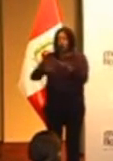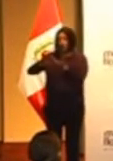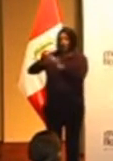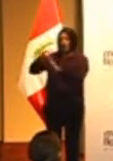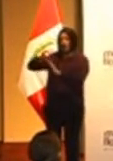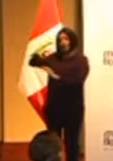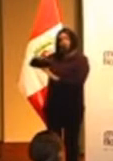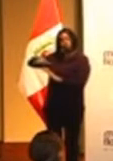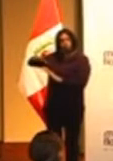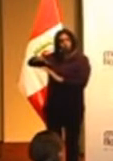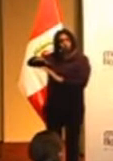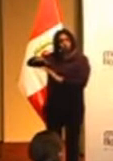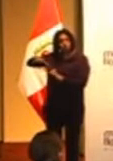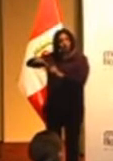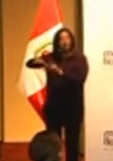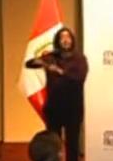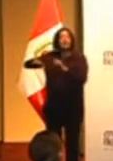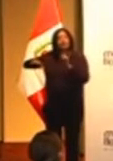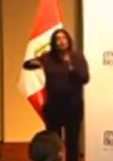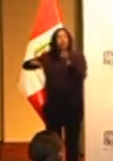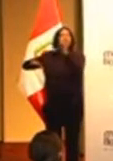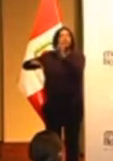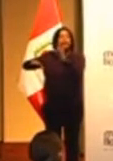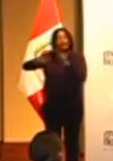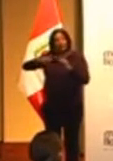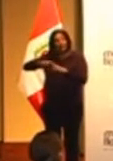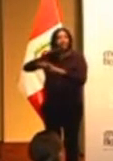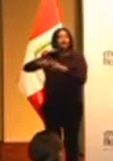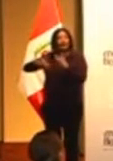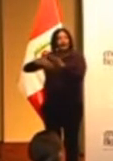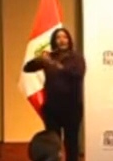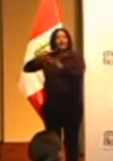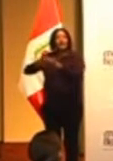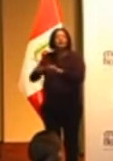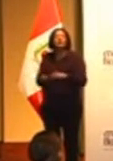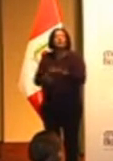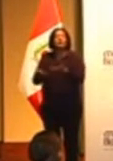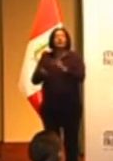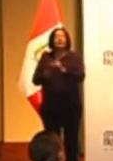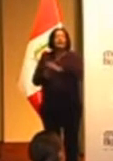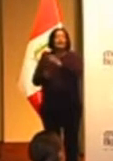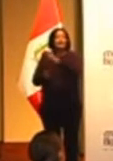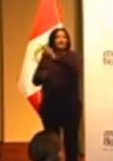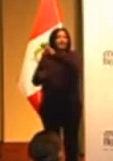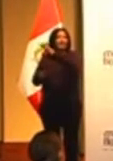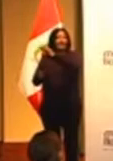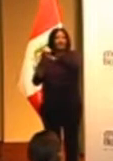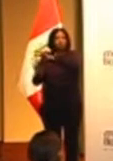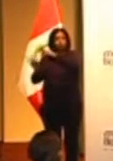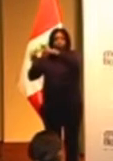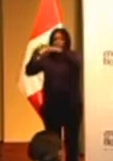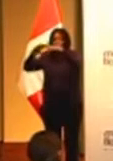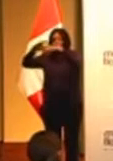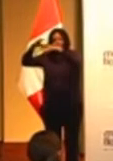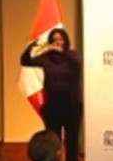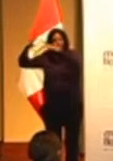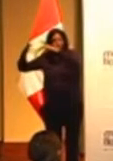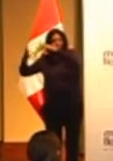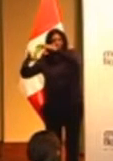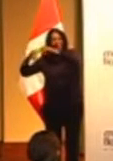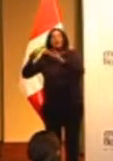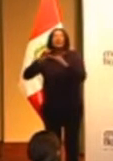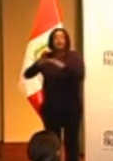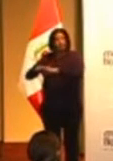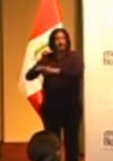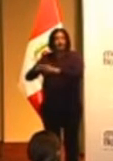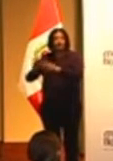ciudades son las primeras generadoras también de gases de efecto invernadero. Desde ahí comienzan las primeras